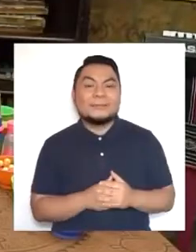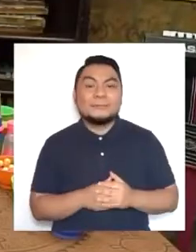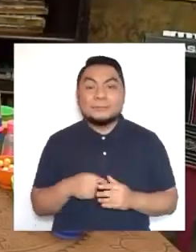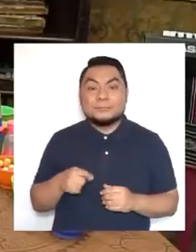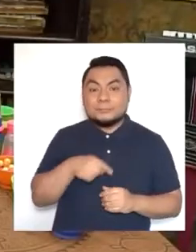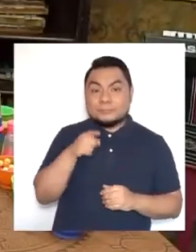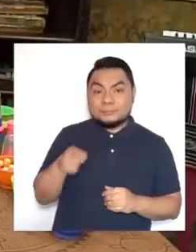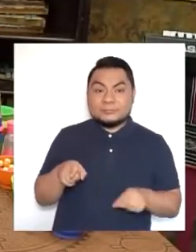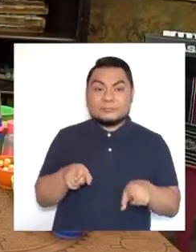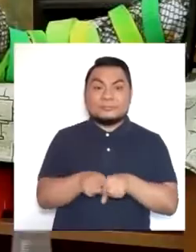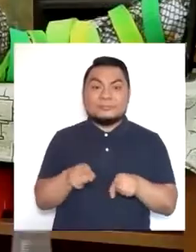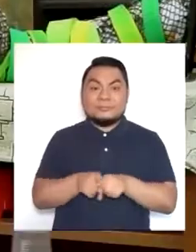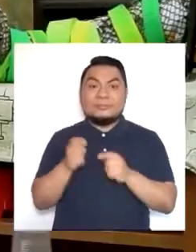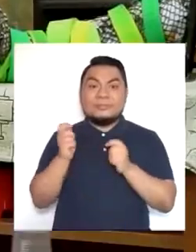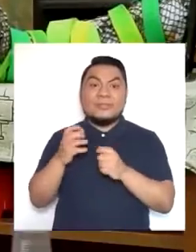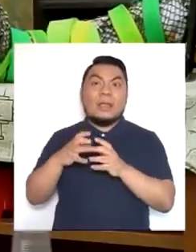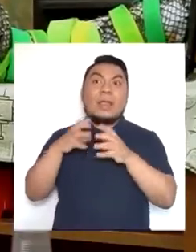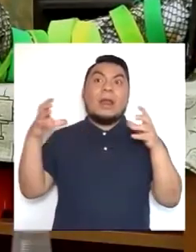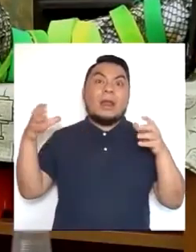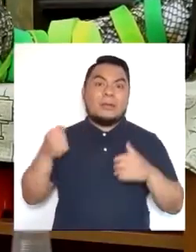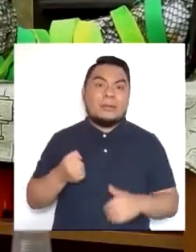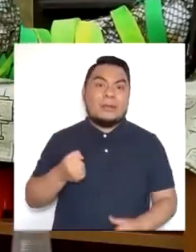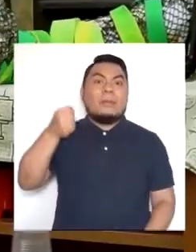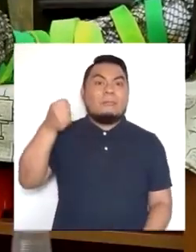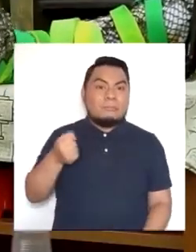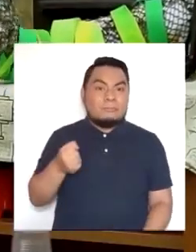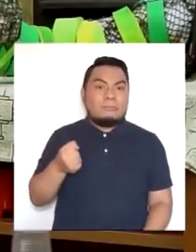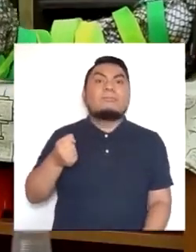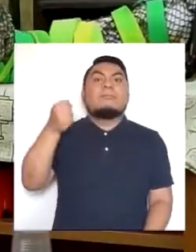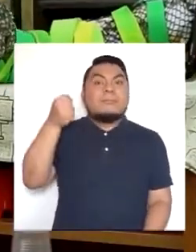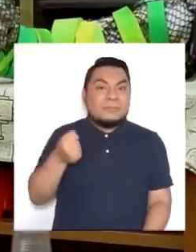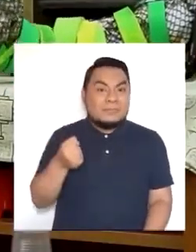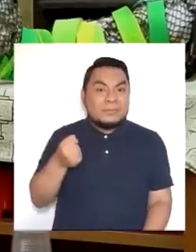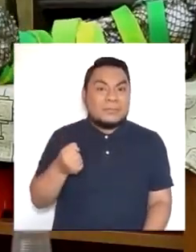También hay maracas grandotas.